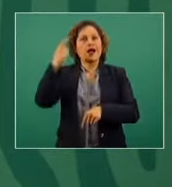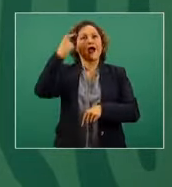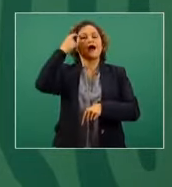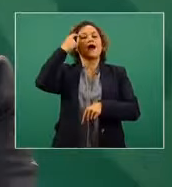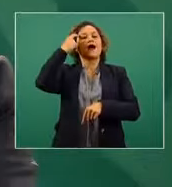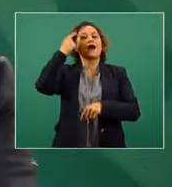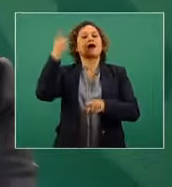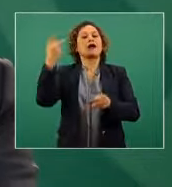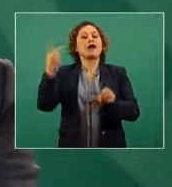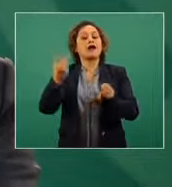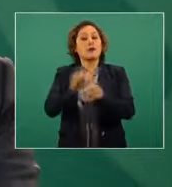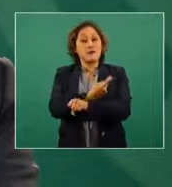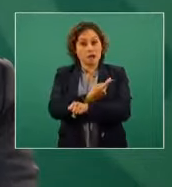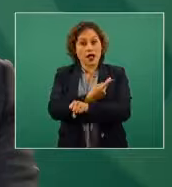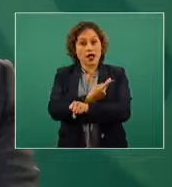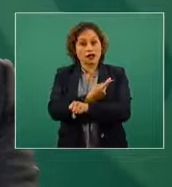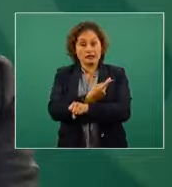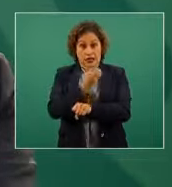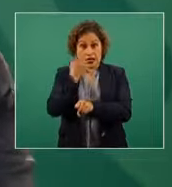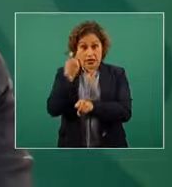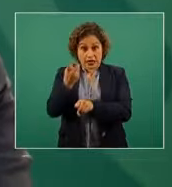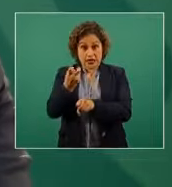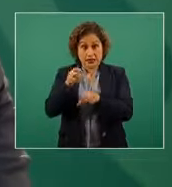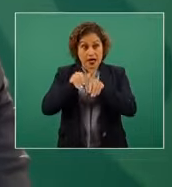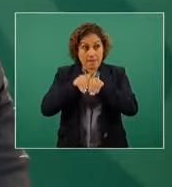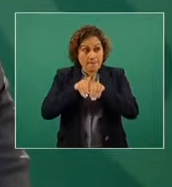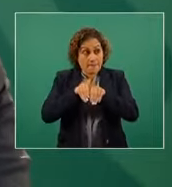de que existe esa campaña.